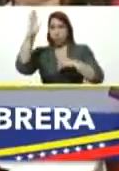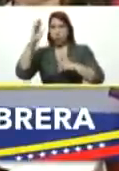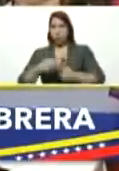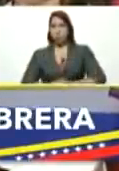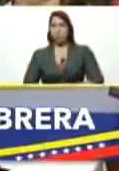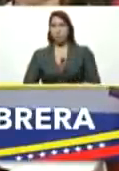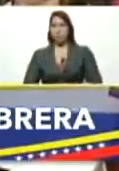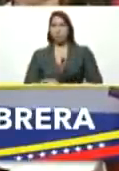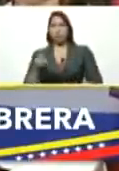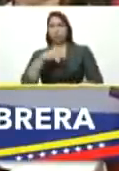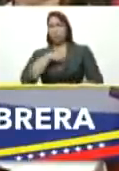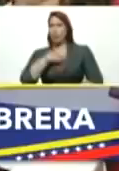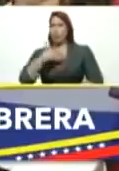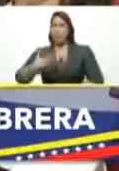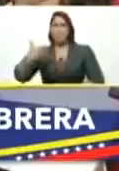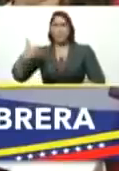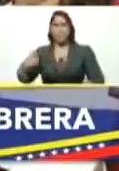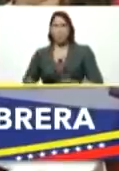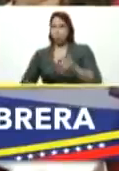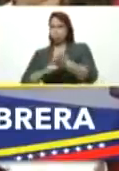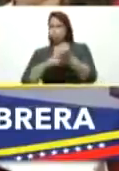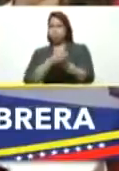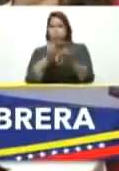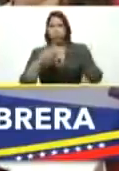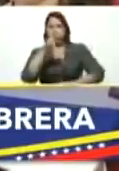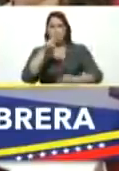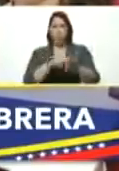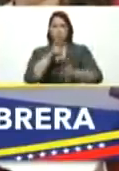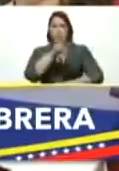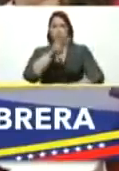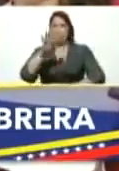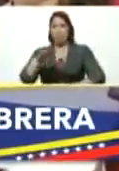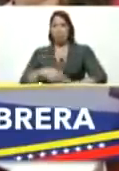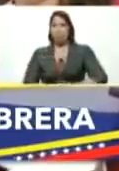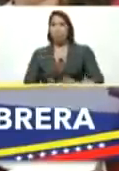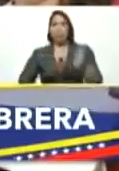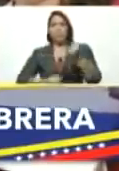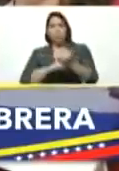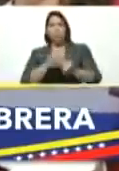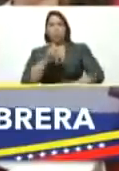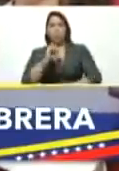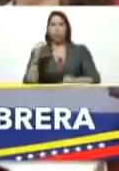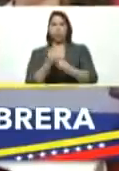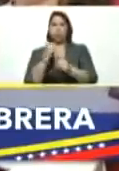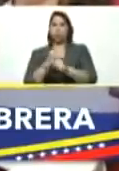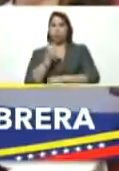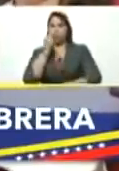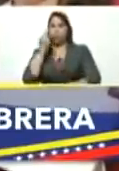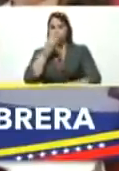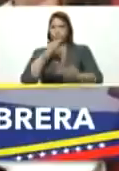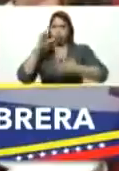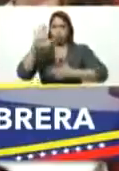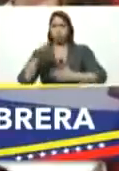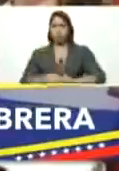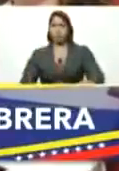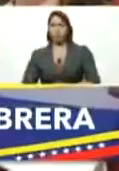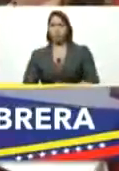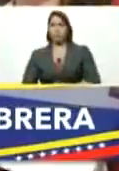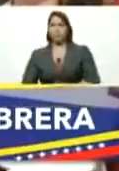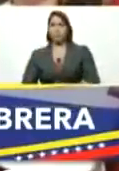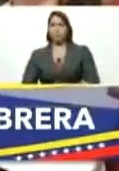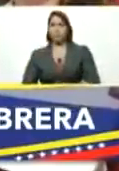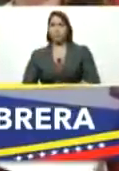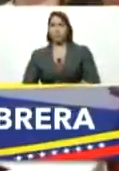irreversible apoyarlo a usted para el 2024 cuente con una clase obrera comprometida que está en